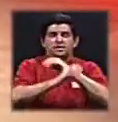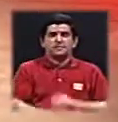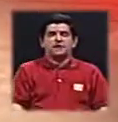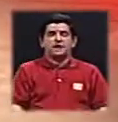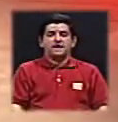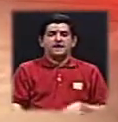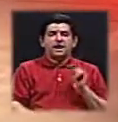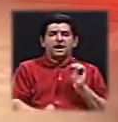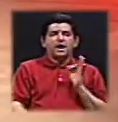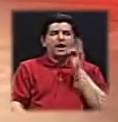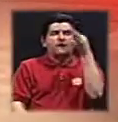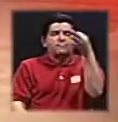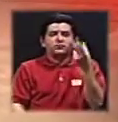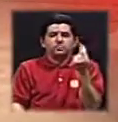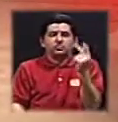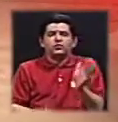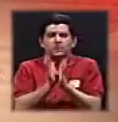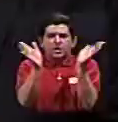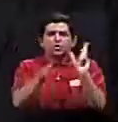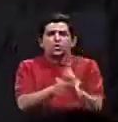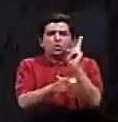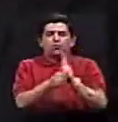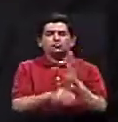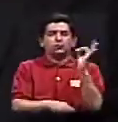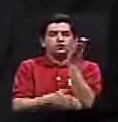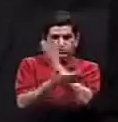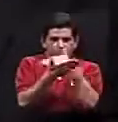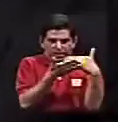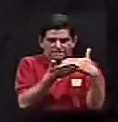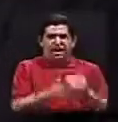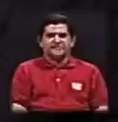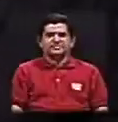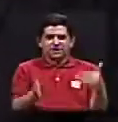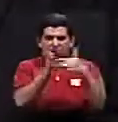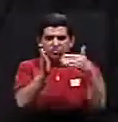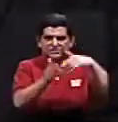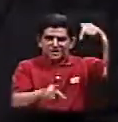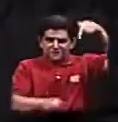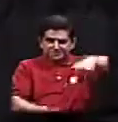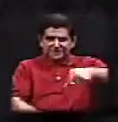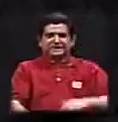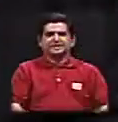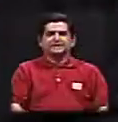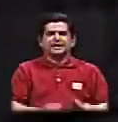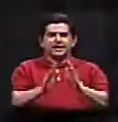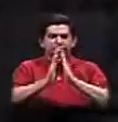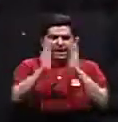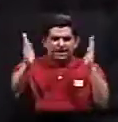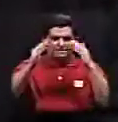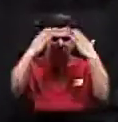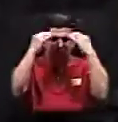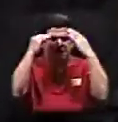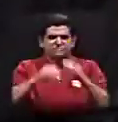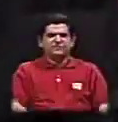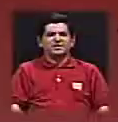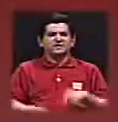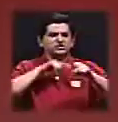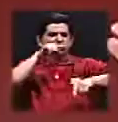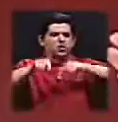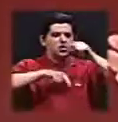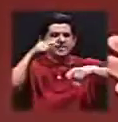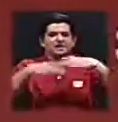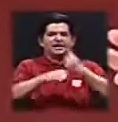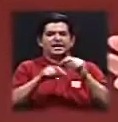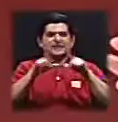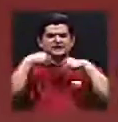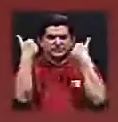los destinos de los recursos públicos. En el próximo segmento, cuando volvamos, ampliaremos un poco más acerca de algunas de las críticas que le han hecho